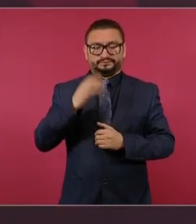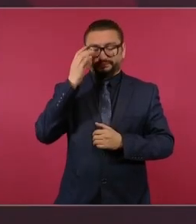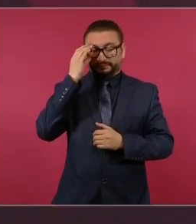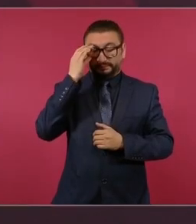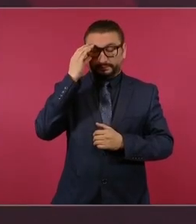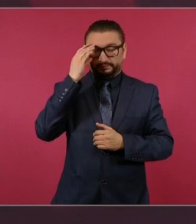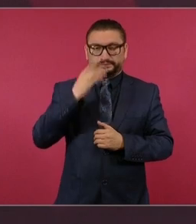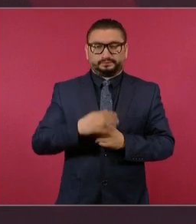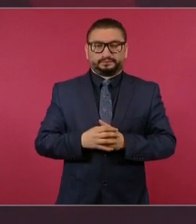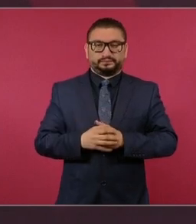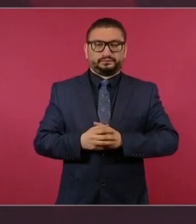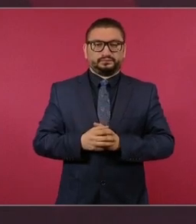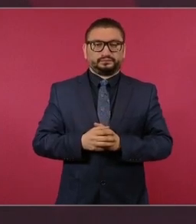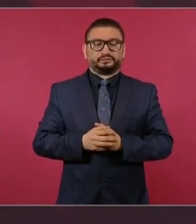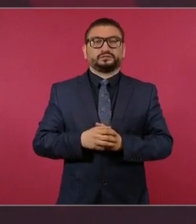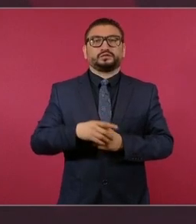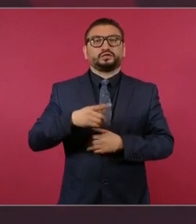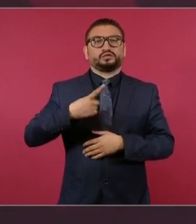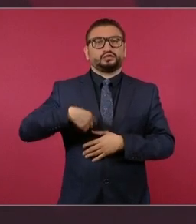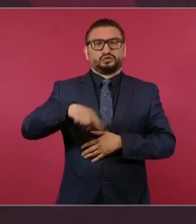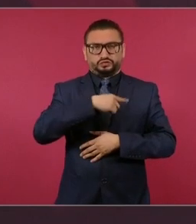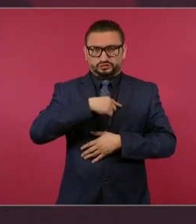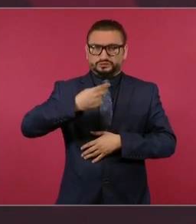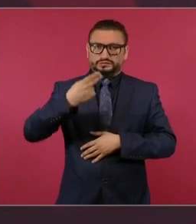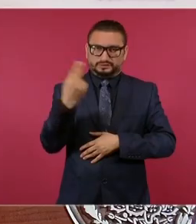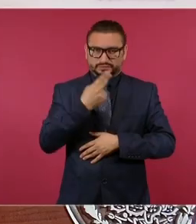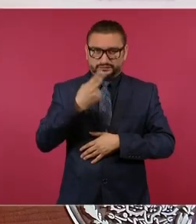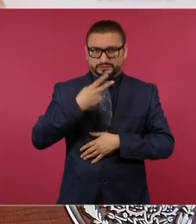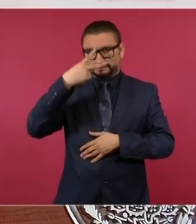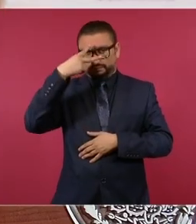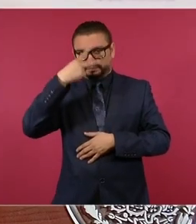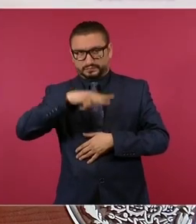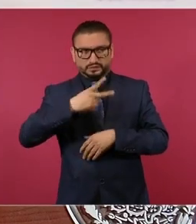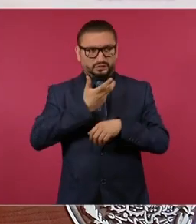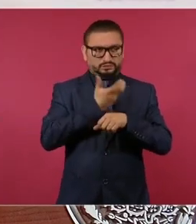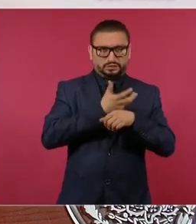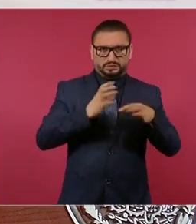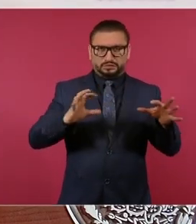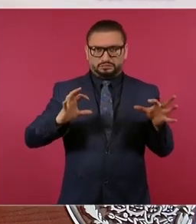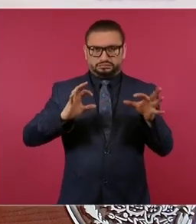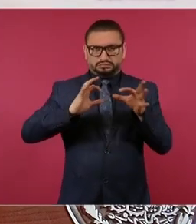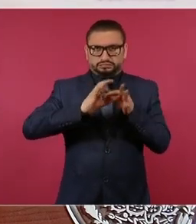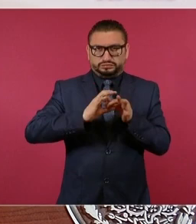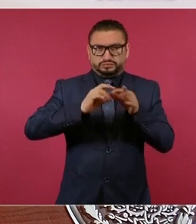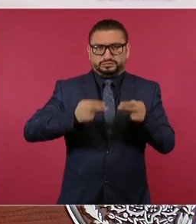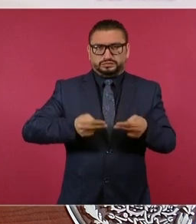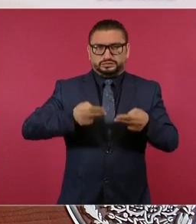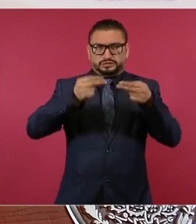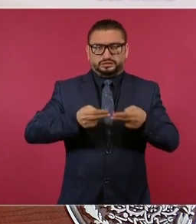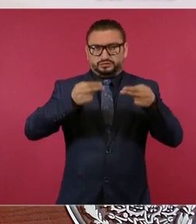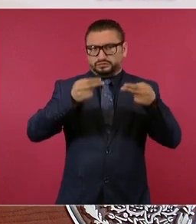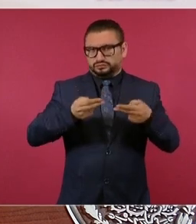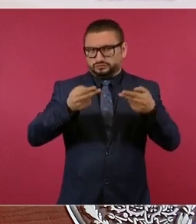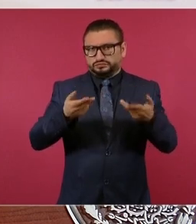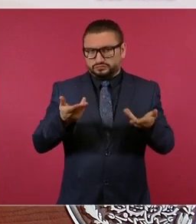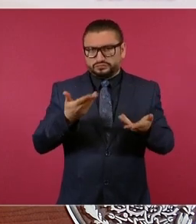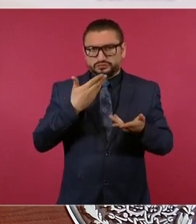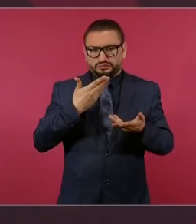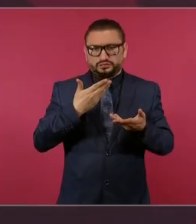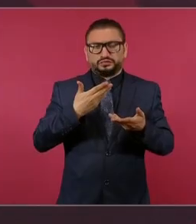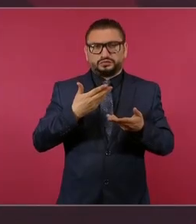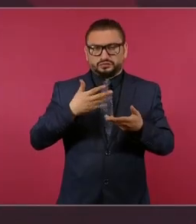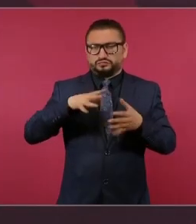necesitamos la integración económica, nos conviene a las dos naciones,